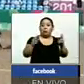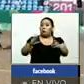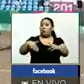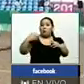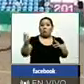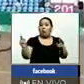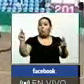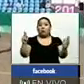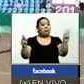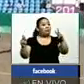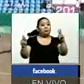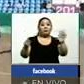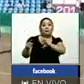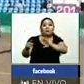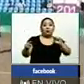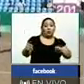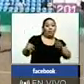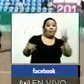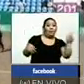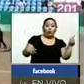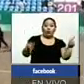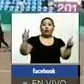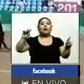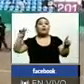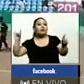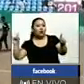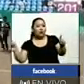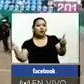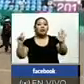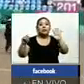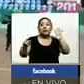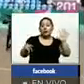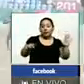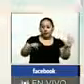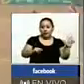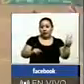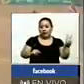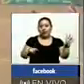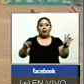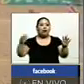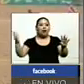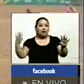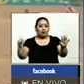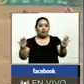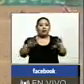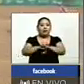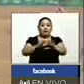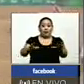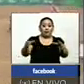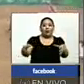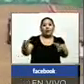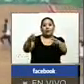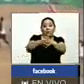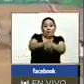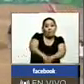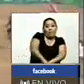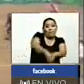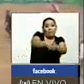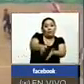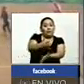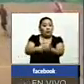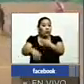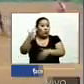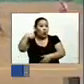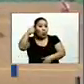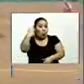perdiendo en tres sets por 21-18, 12-21 y 7-15. Mientras que en la rama masculina del voleibol de playa, Pepe